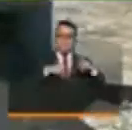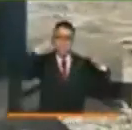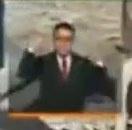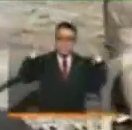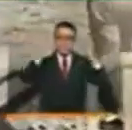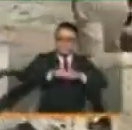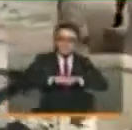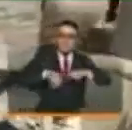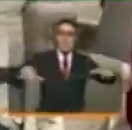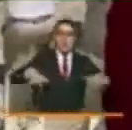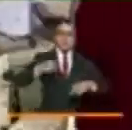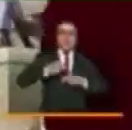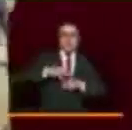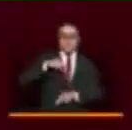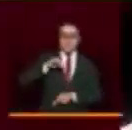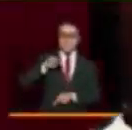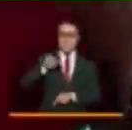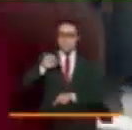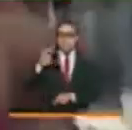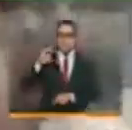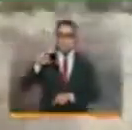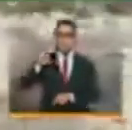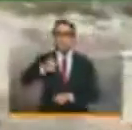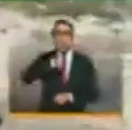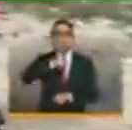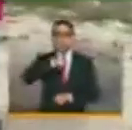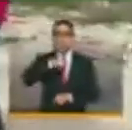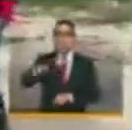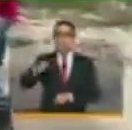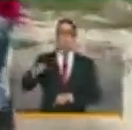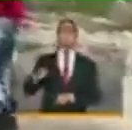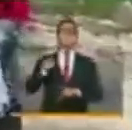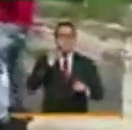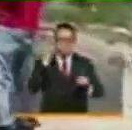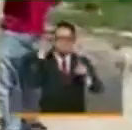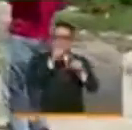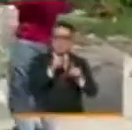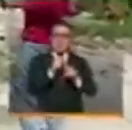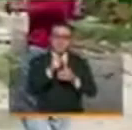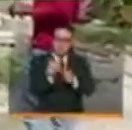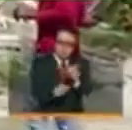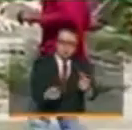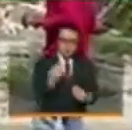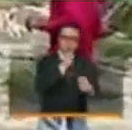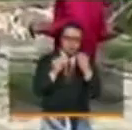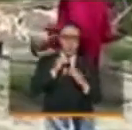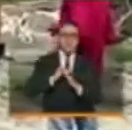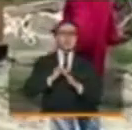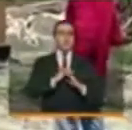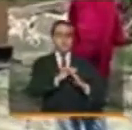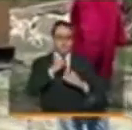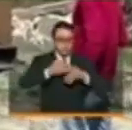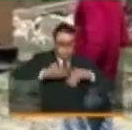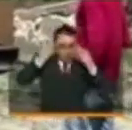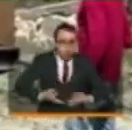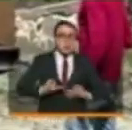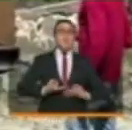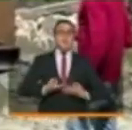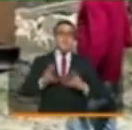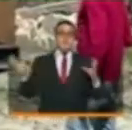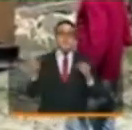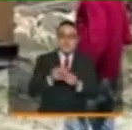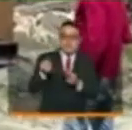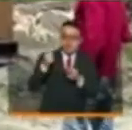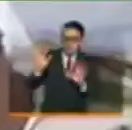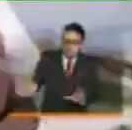estrategia Misión Cosecha de Agua, con la cual busca contribuir a la seguridad alimentaria y apostar por la reactivación económica